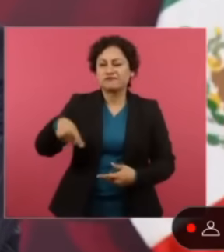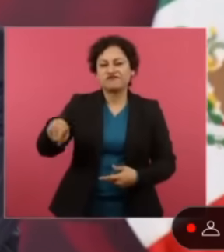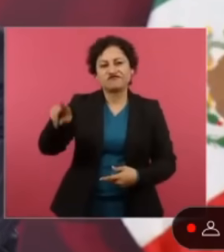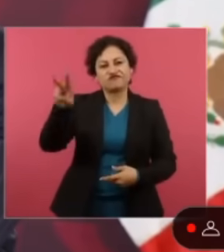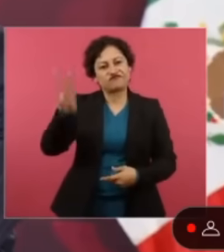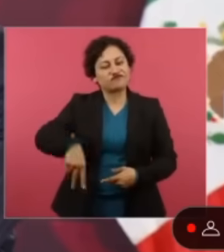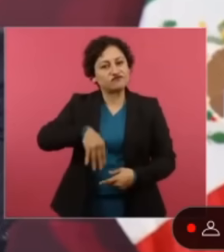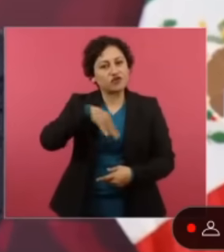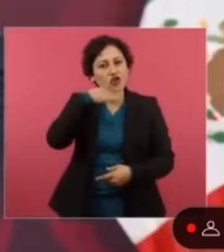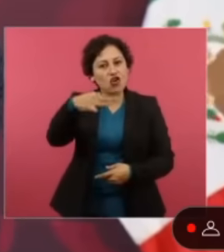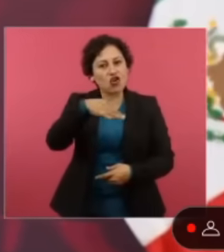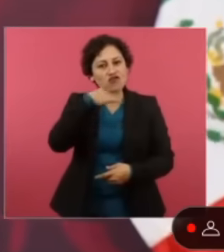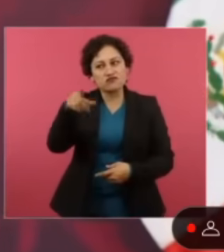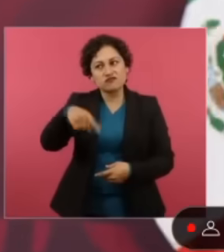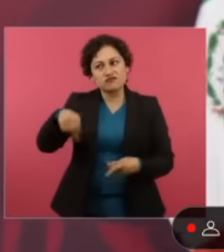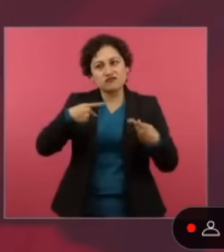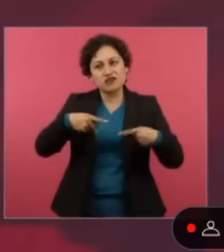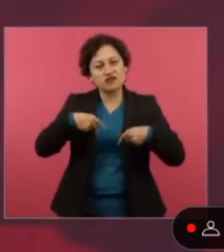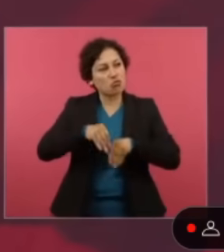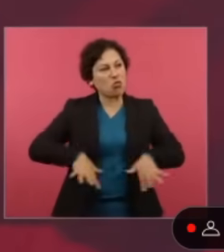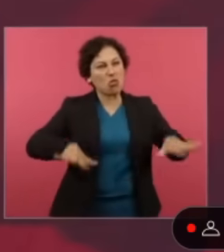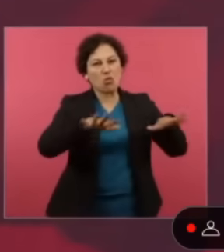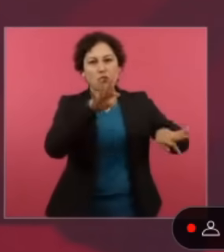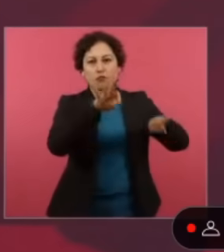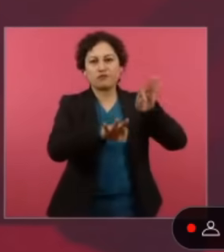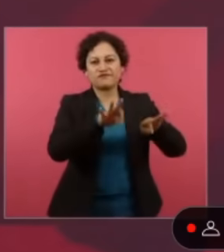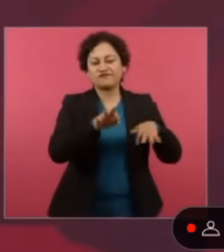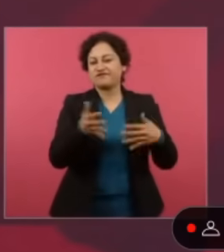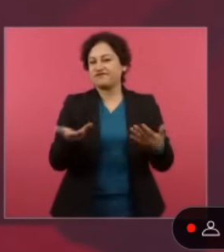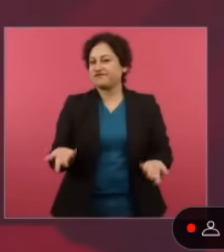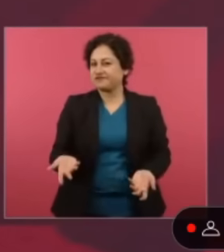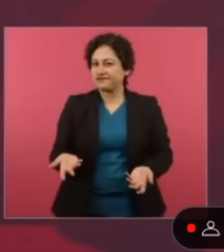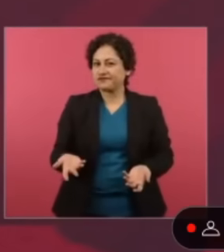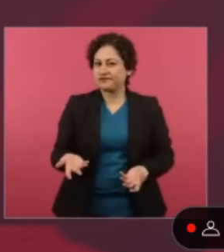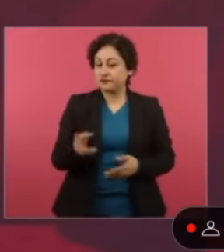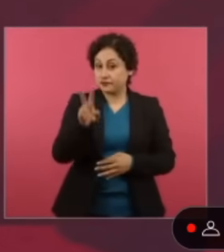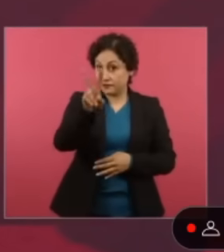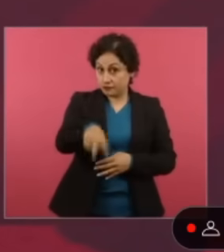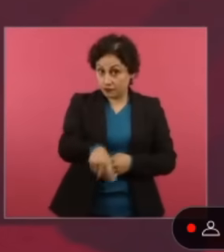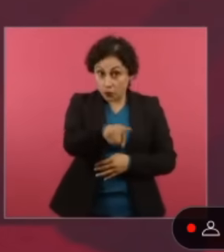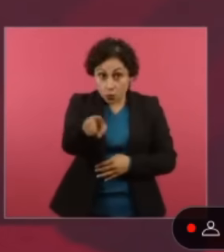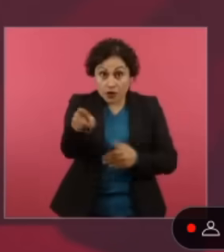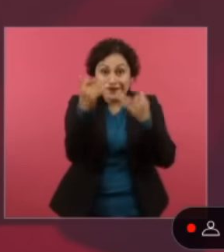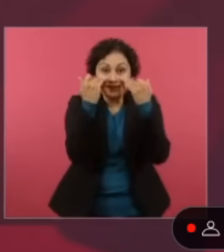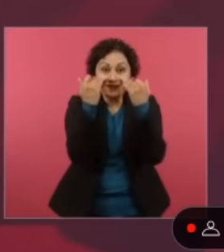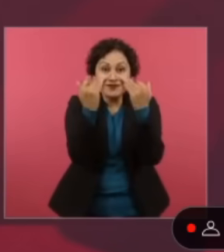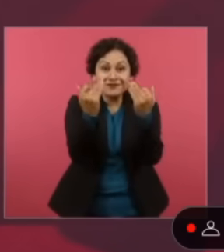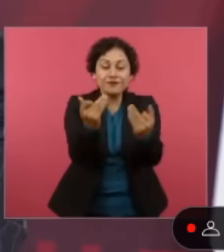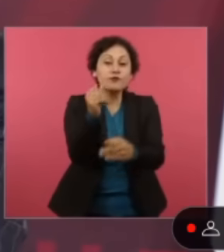amigos y amigas me da gusto estar nuevamente con ustedes vamos a ir a la información este diecisiete de agosto 2023